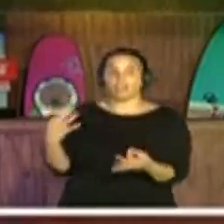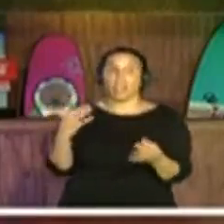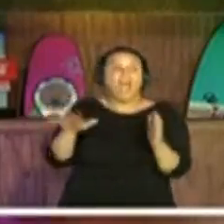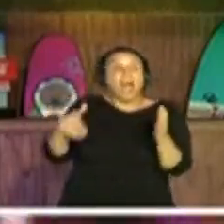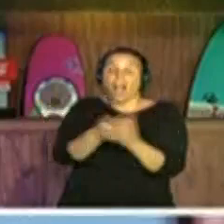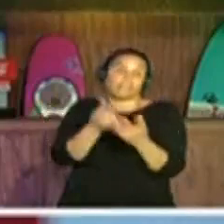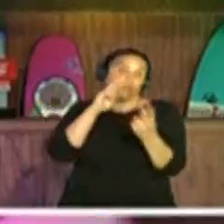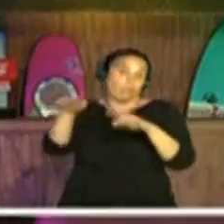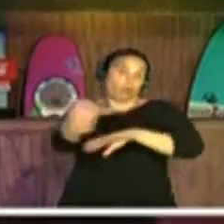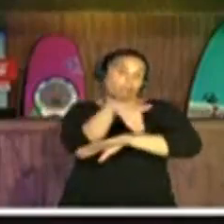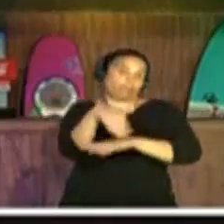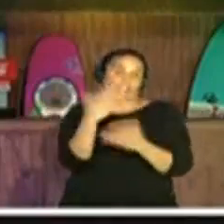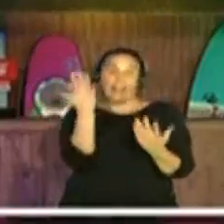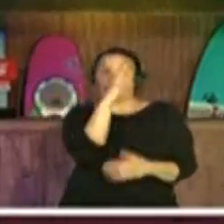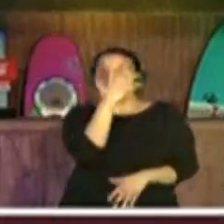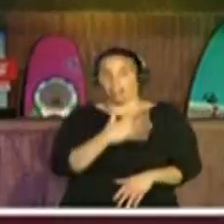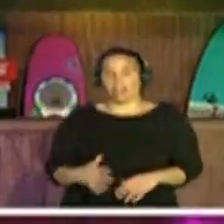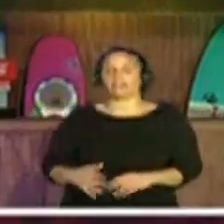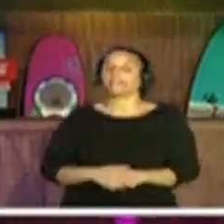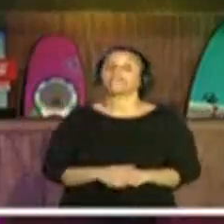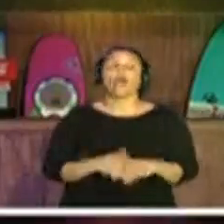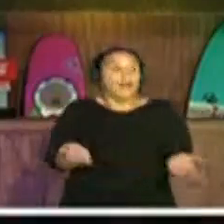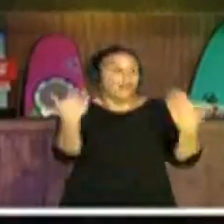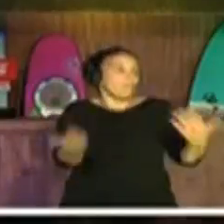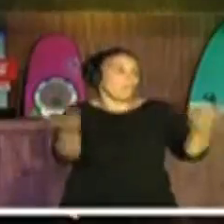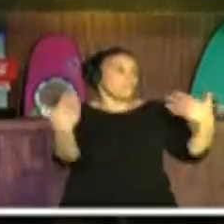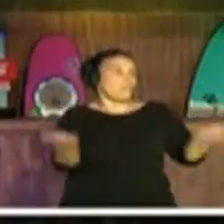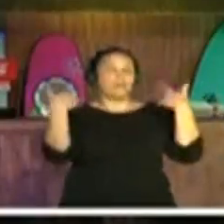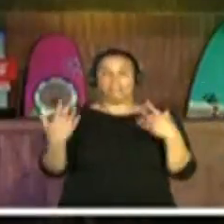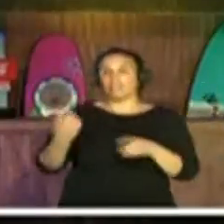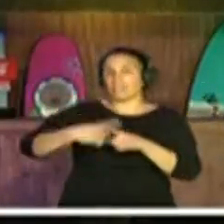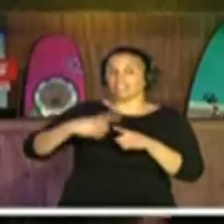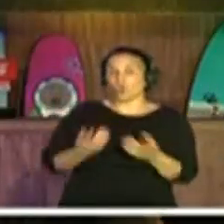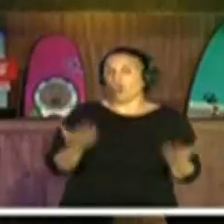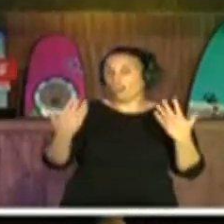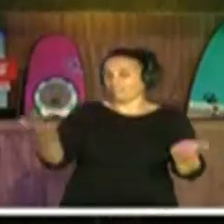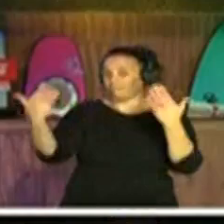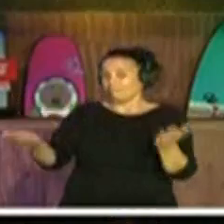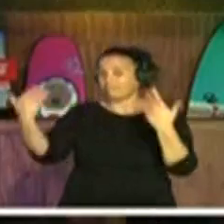carnaval! ¡Vamos arriba! ¡Vamos Santa Cruz, arriba! Y se me olvidaba,